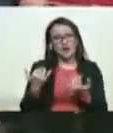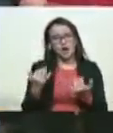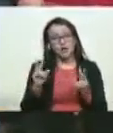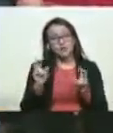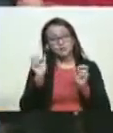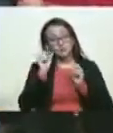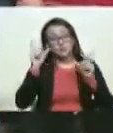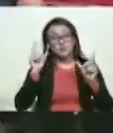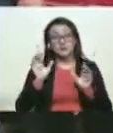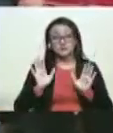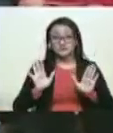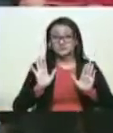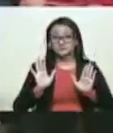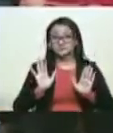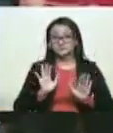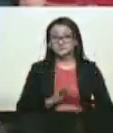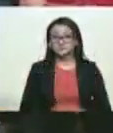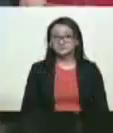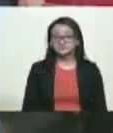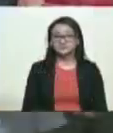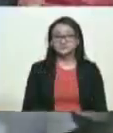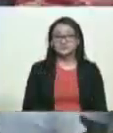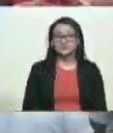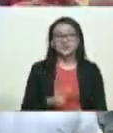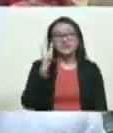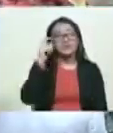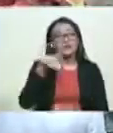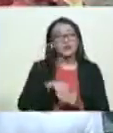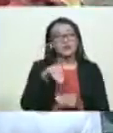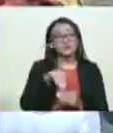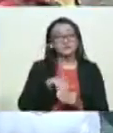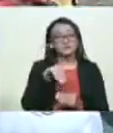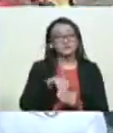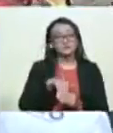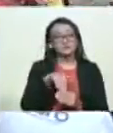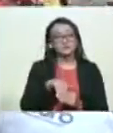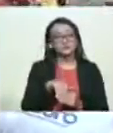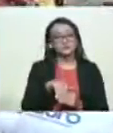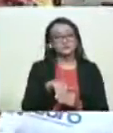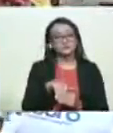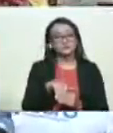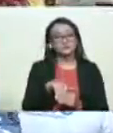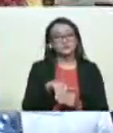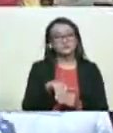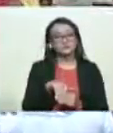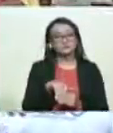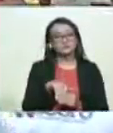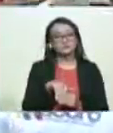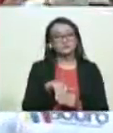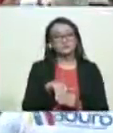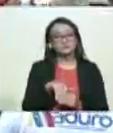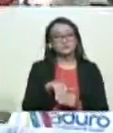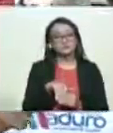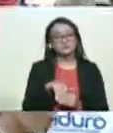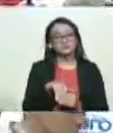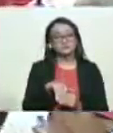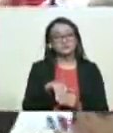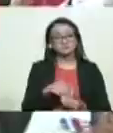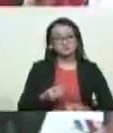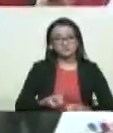sorpresas para el día de las elecciones la cosa es dando y dando